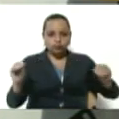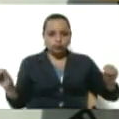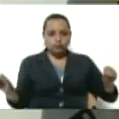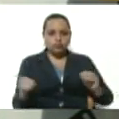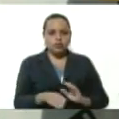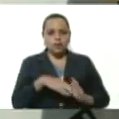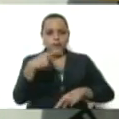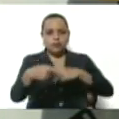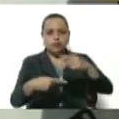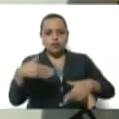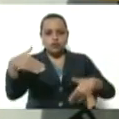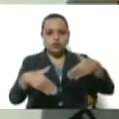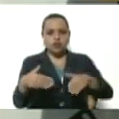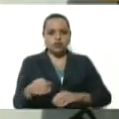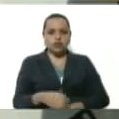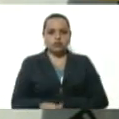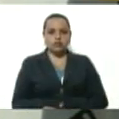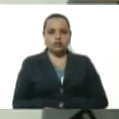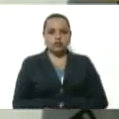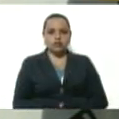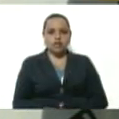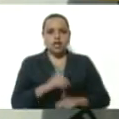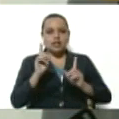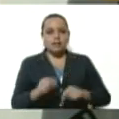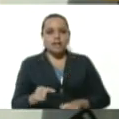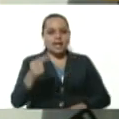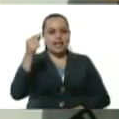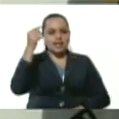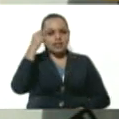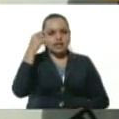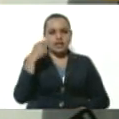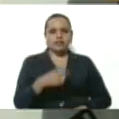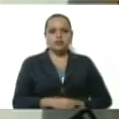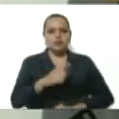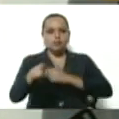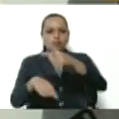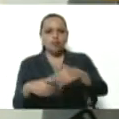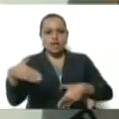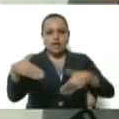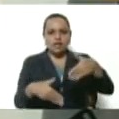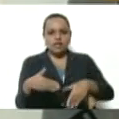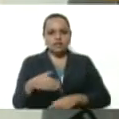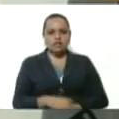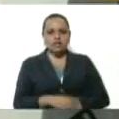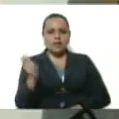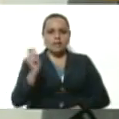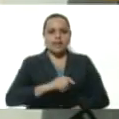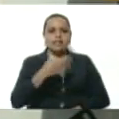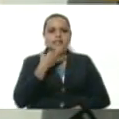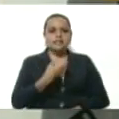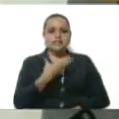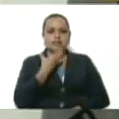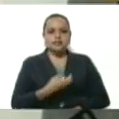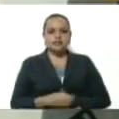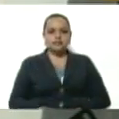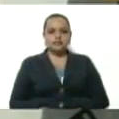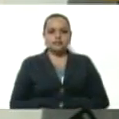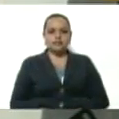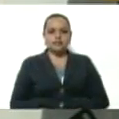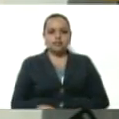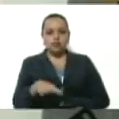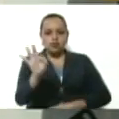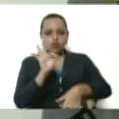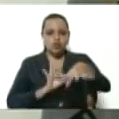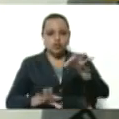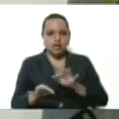al proceso electoral como el cronograma electoral para las elecciones del venidero mes de diciembre, donde se elegirán